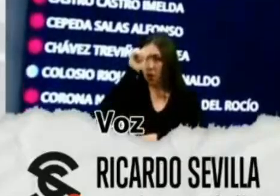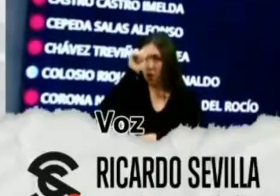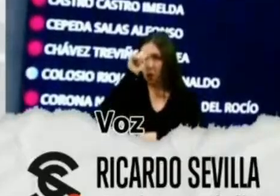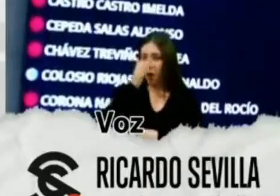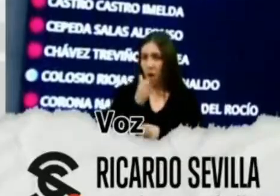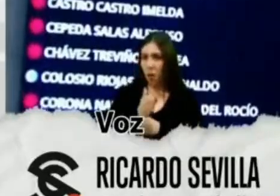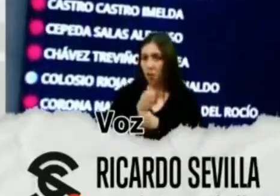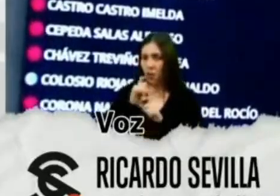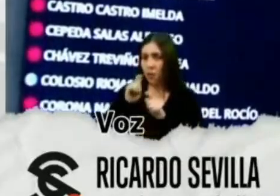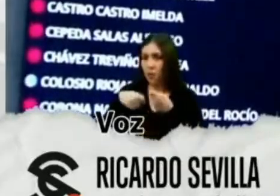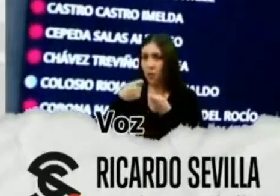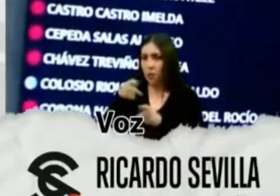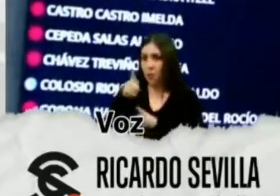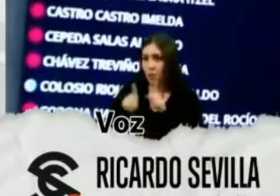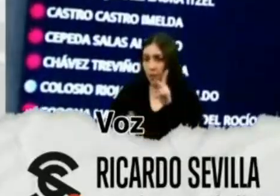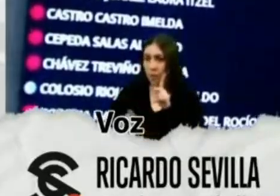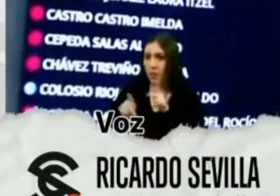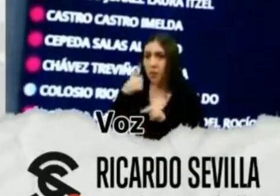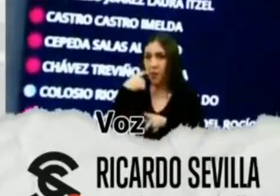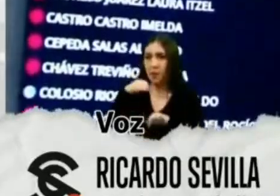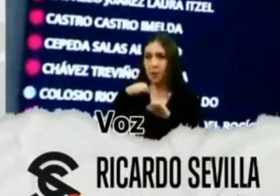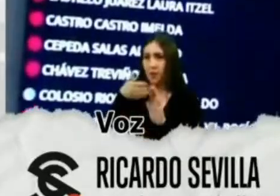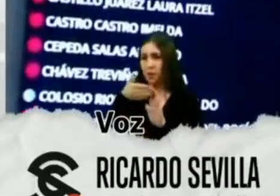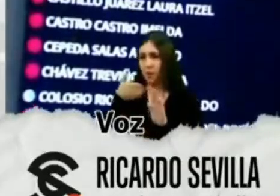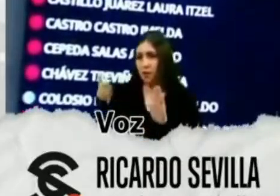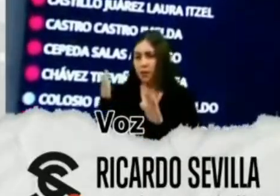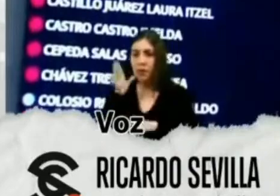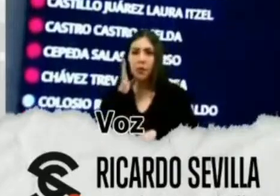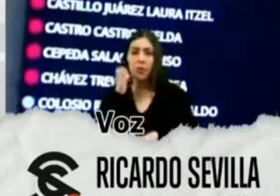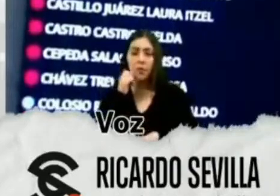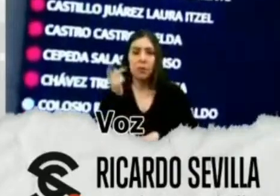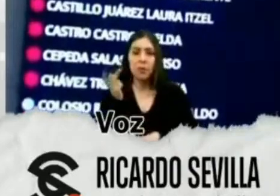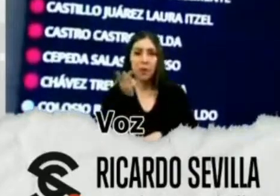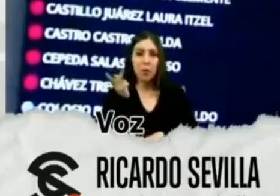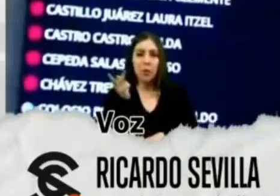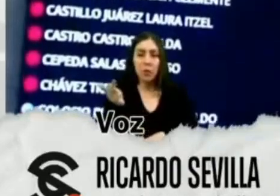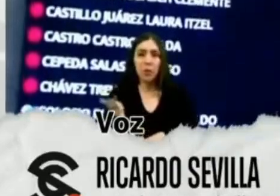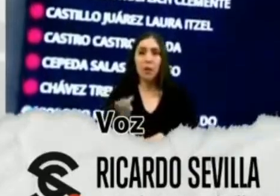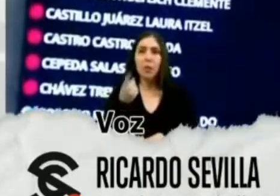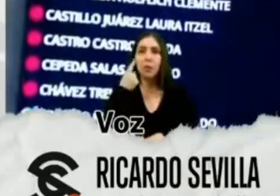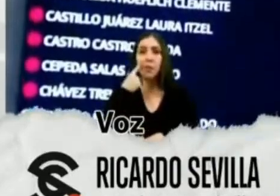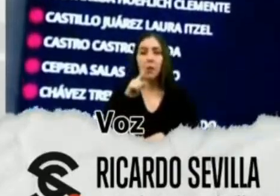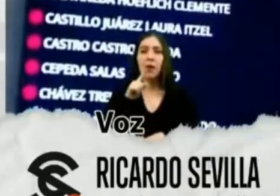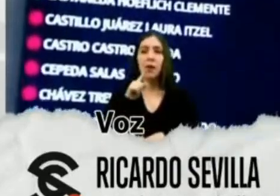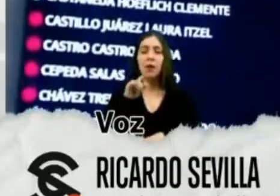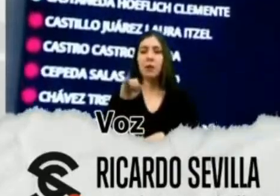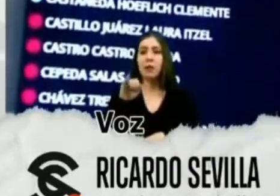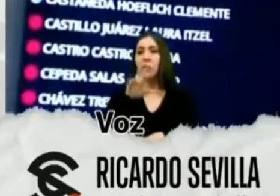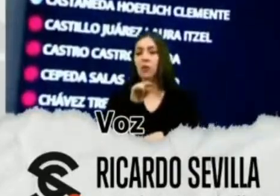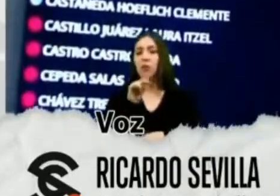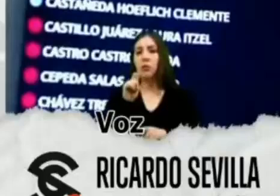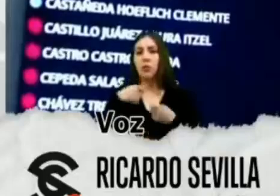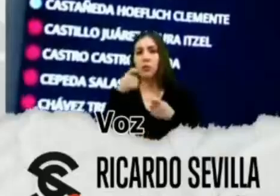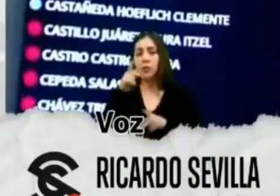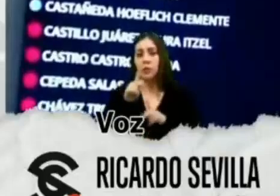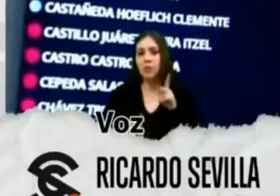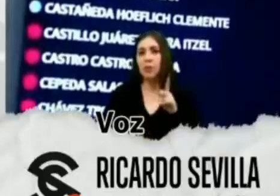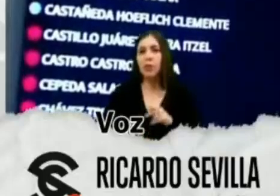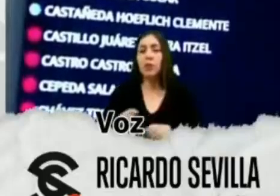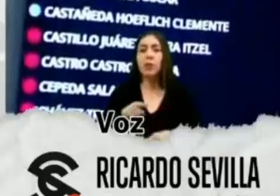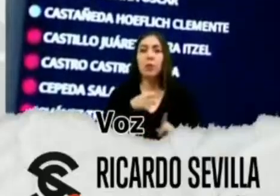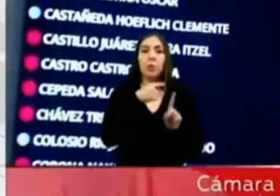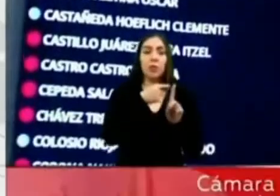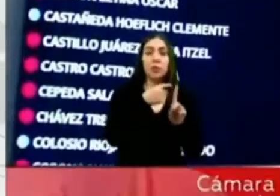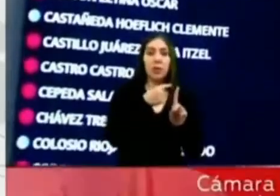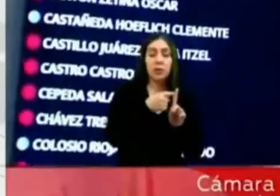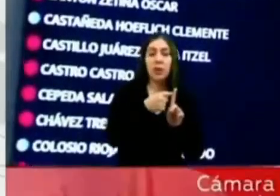judicial, sino todo lo contrario. Va a haber un sistema judicial mucho más efectivo y garante de